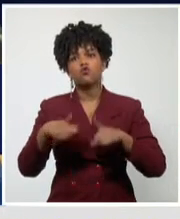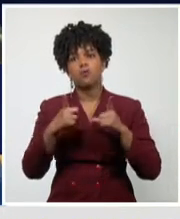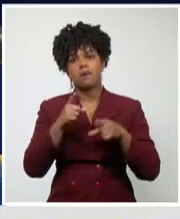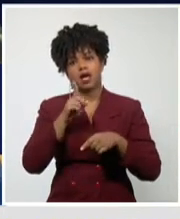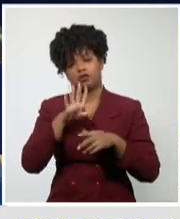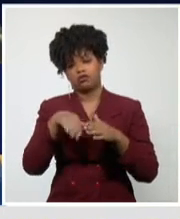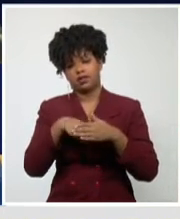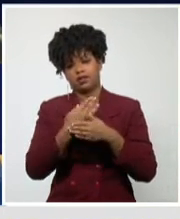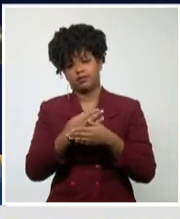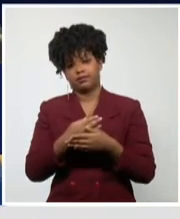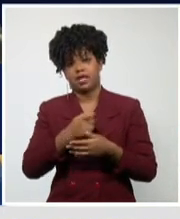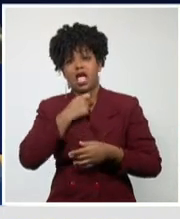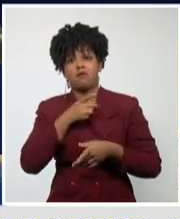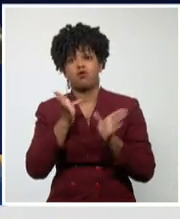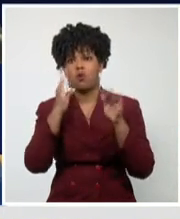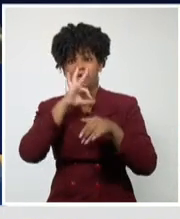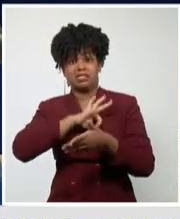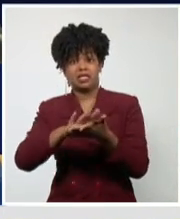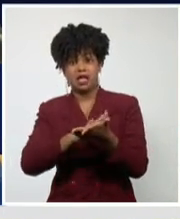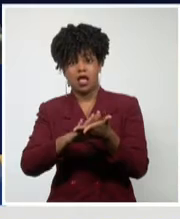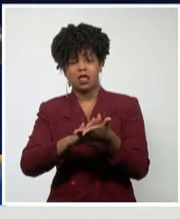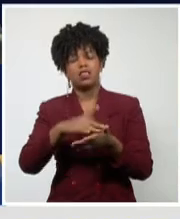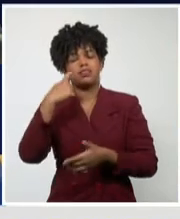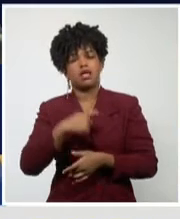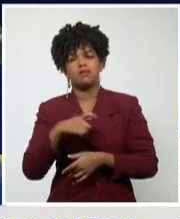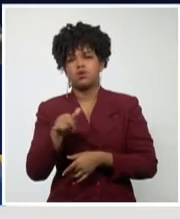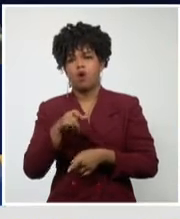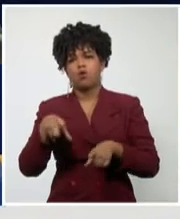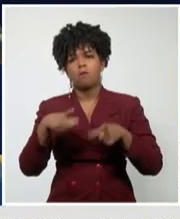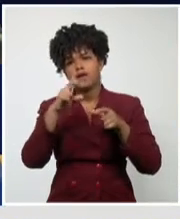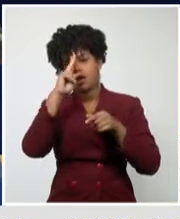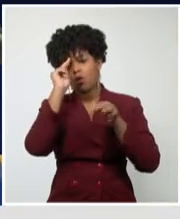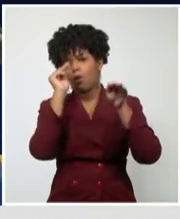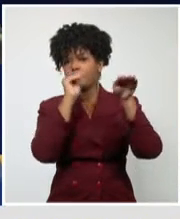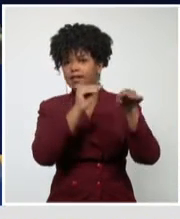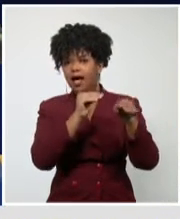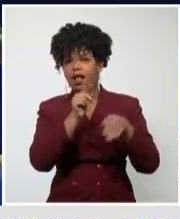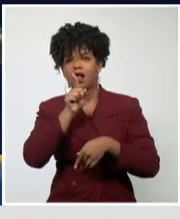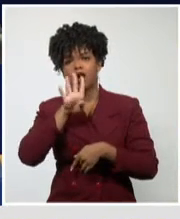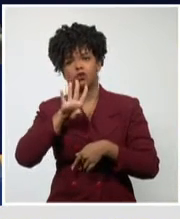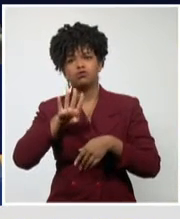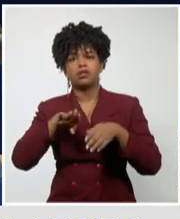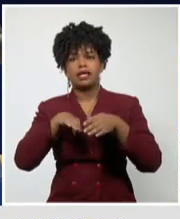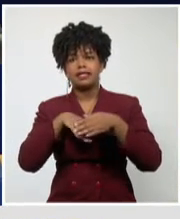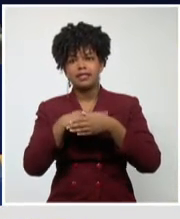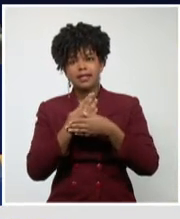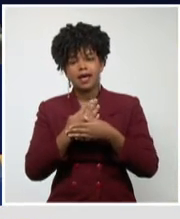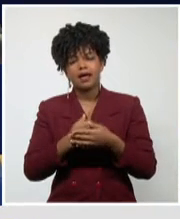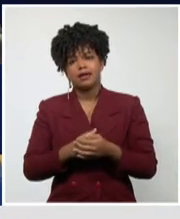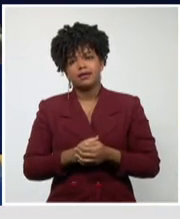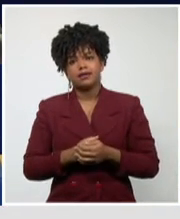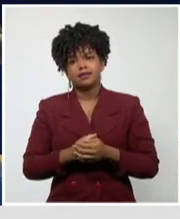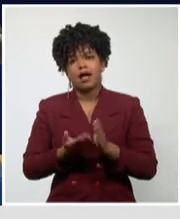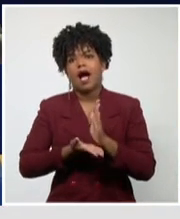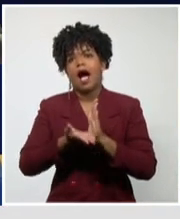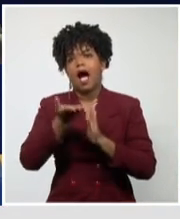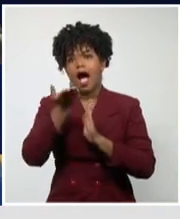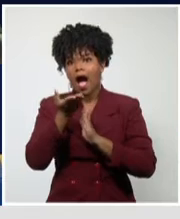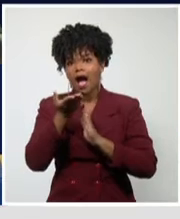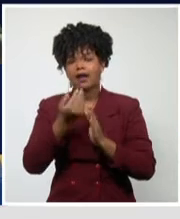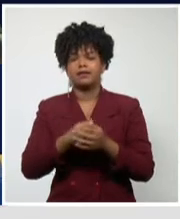síntomas, tiene que cumplir todo lo establecido desde el punto de vista de los 14 días para el alta clínica, de los